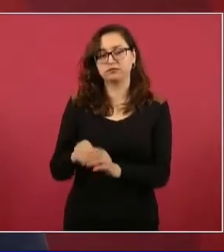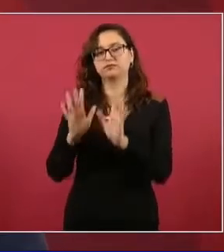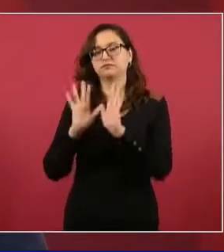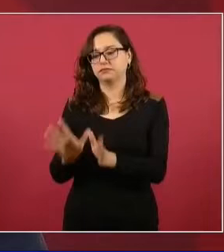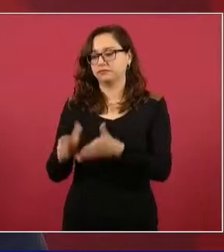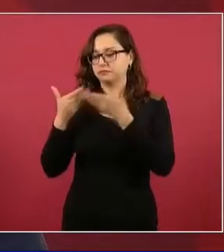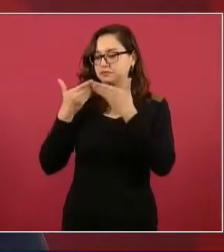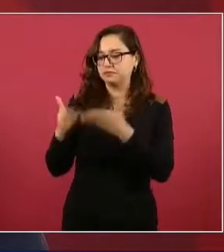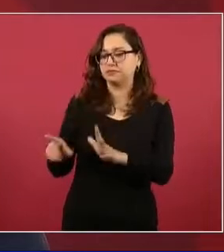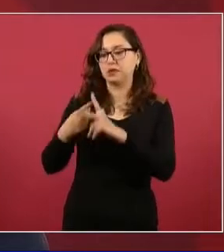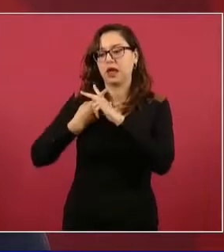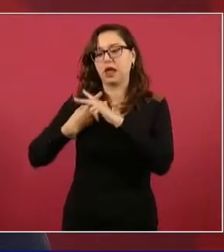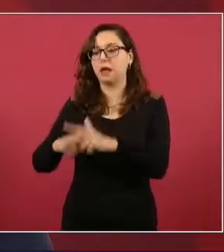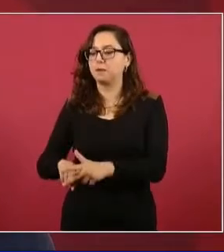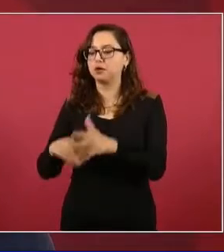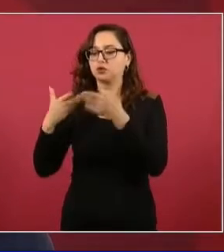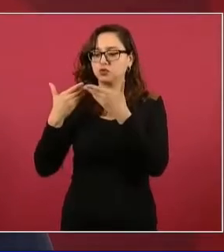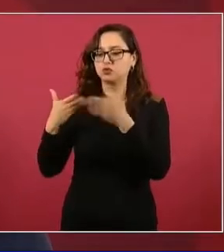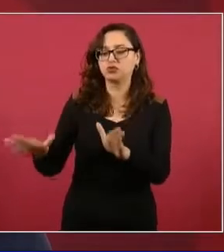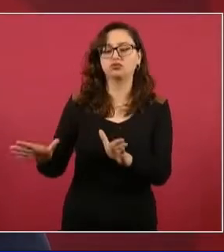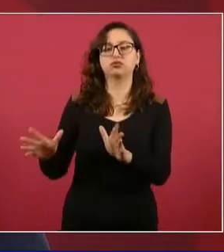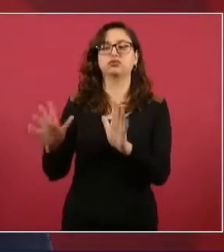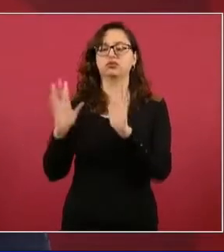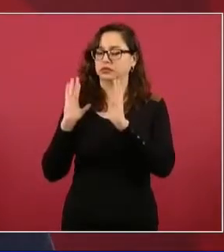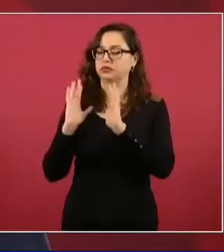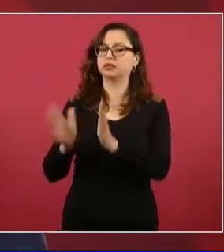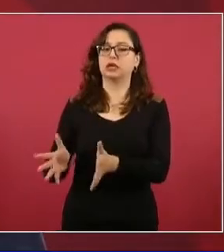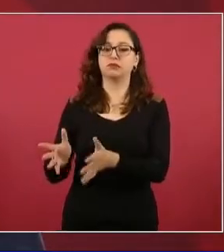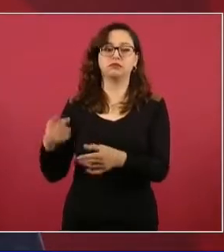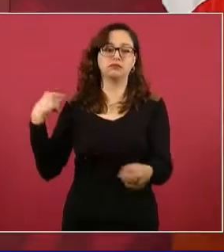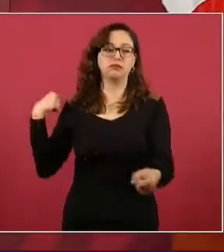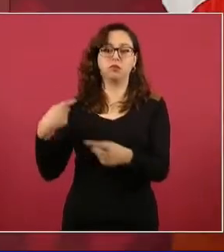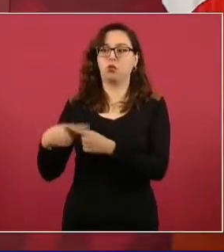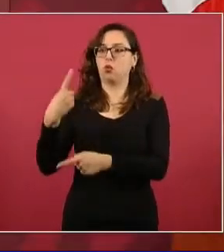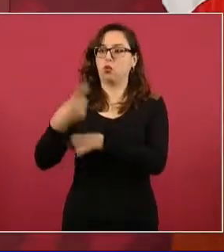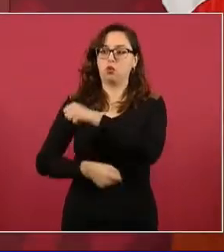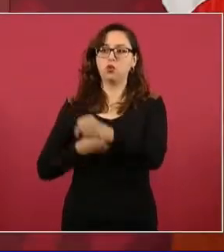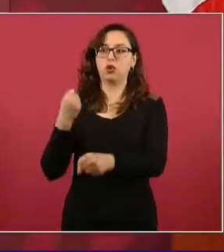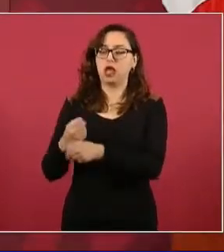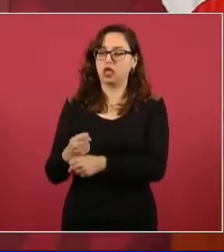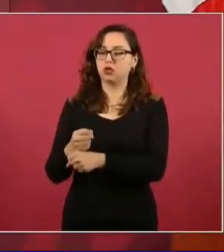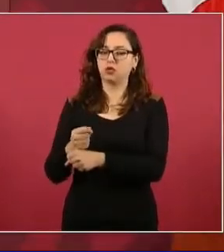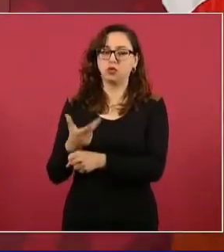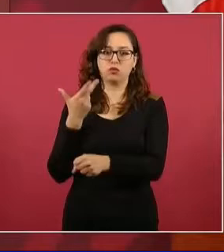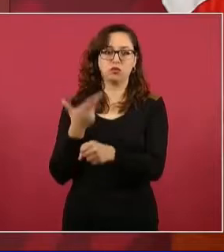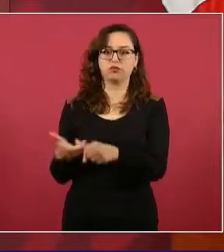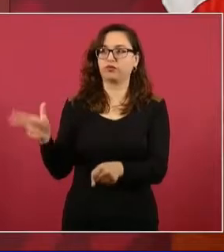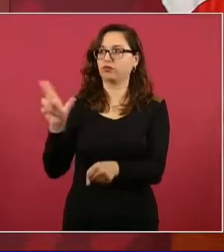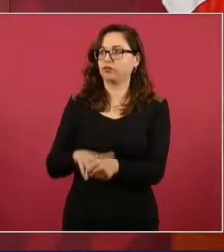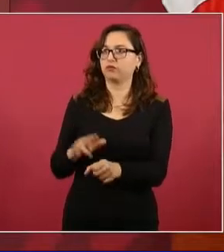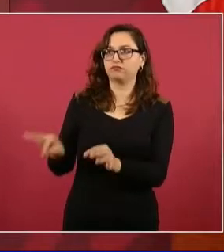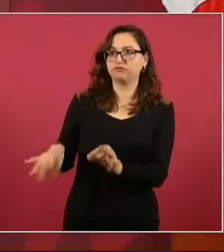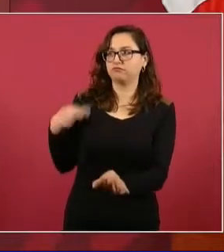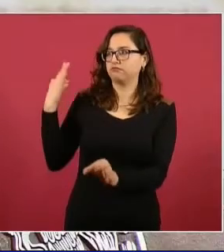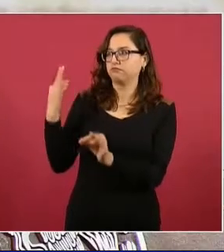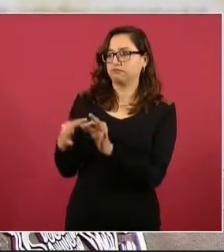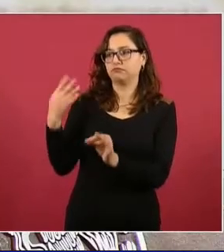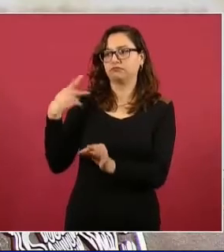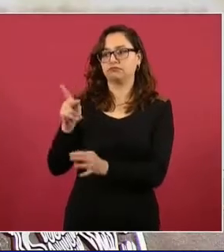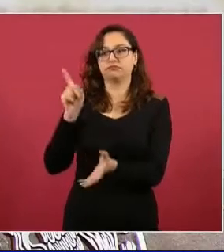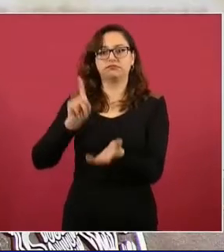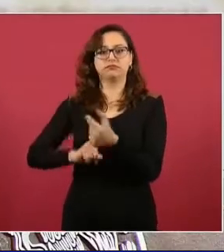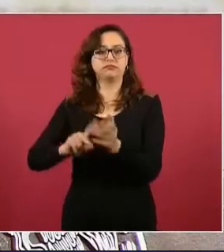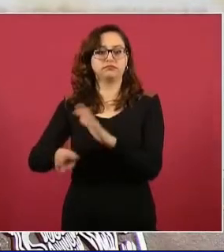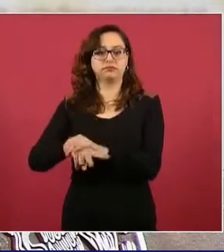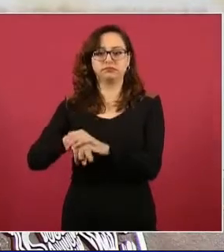bueno, casi un poquito más de un año que estaba determinado el hospital, le hacía falta equipo, le hacía falta personal y hacía